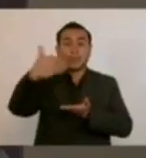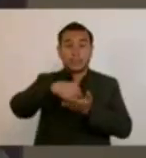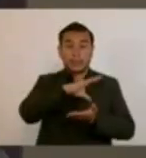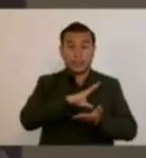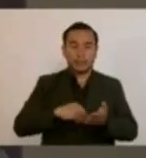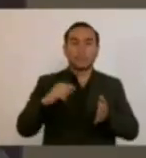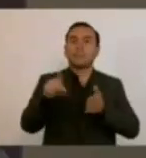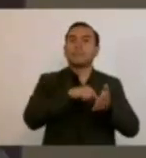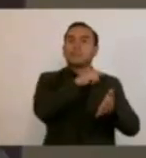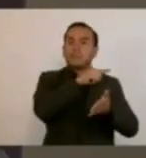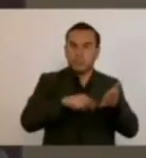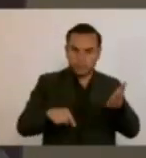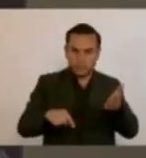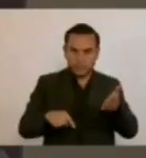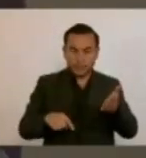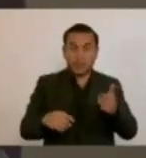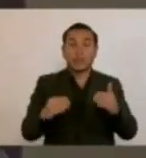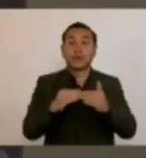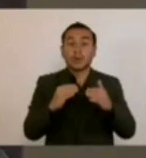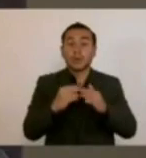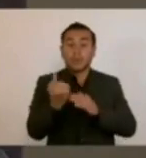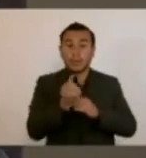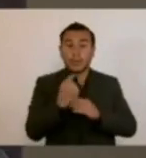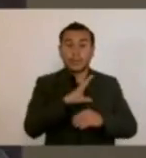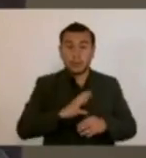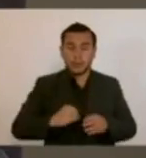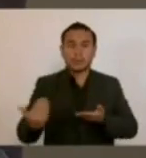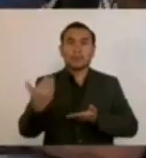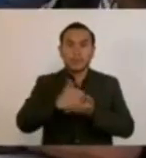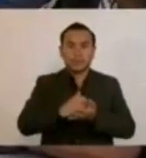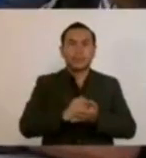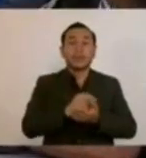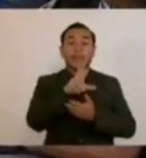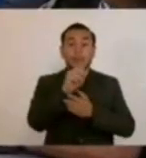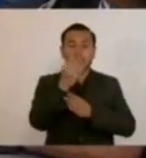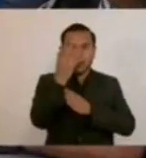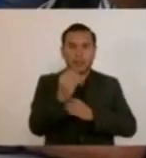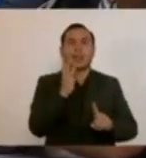las importaciones y exportaciones continúan su curso normal, se va a hacer